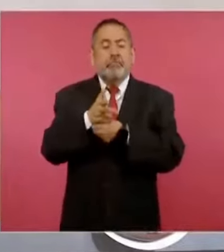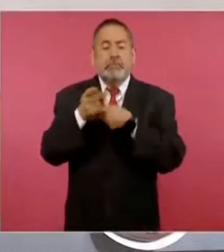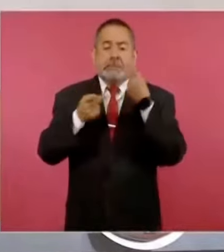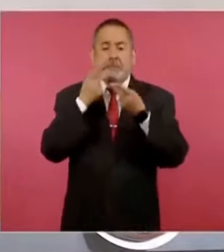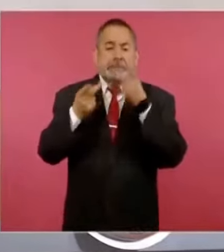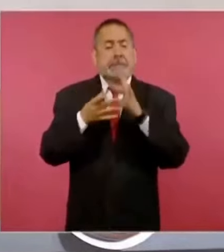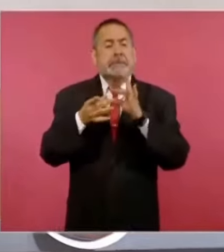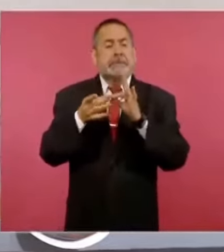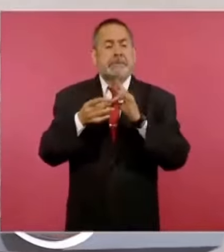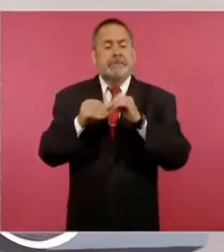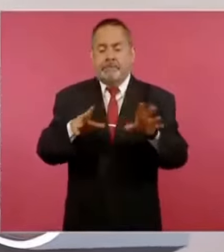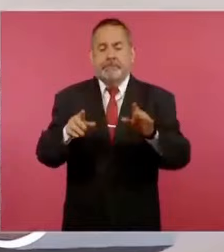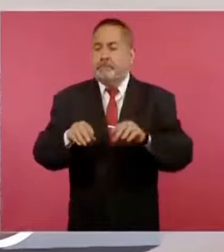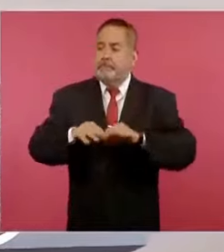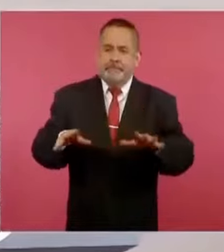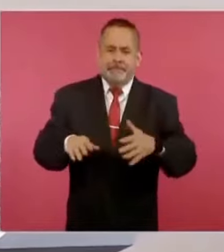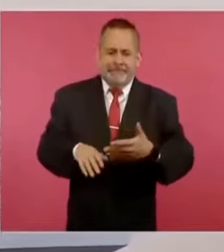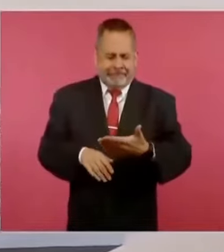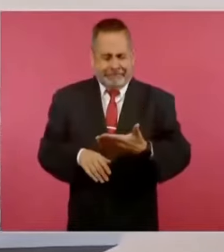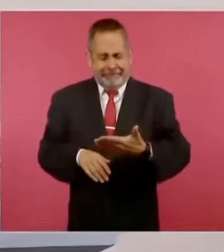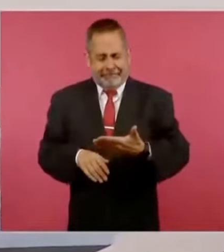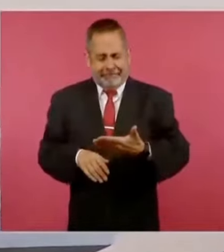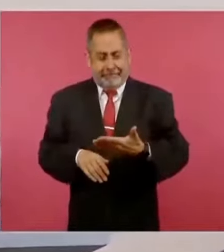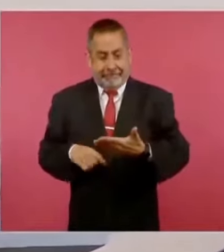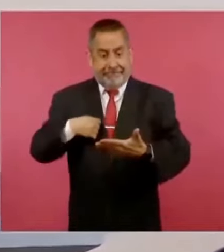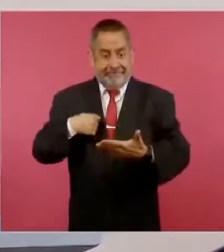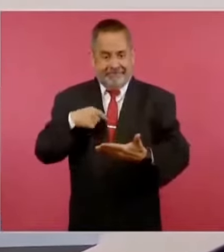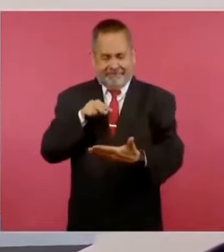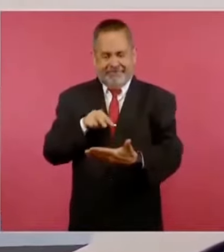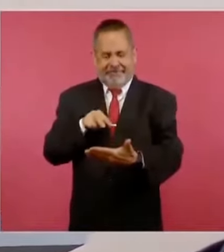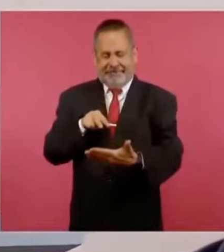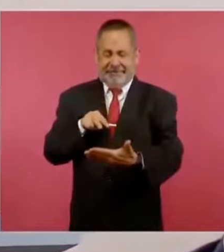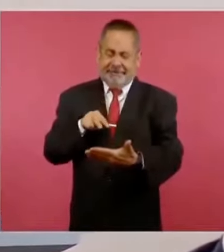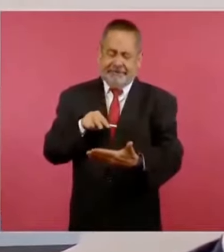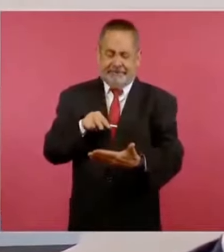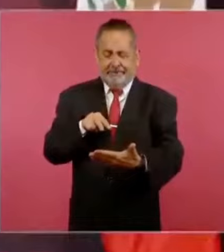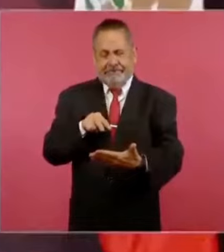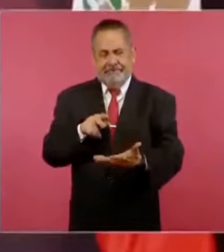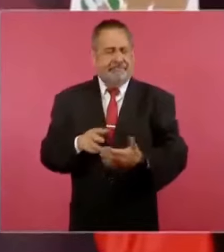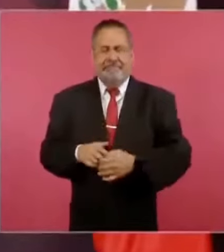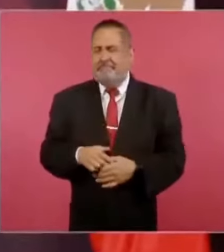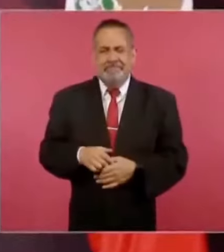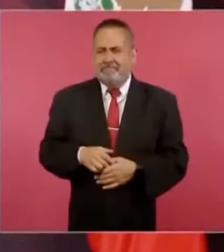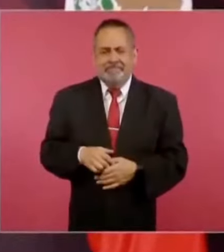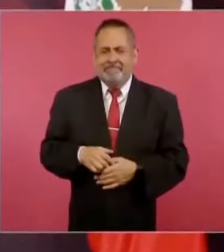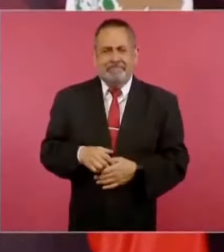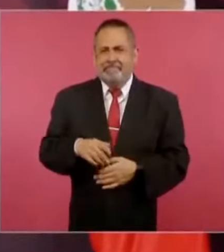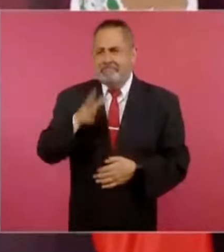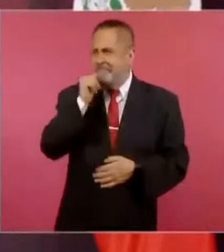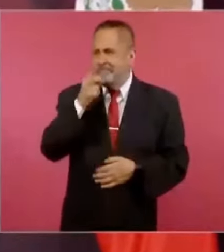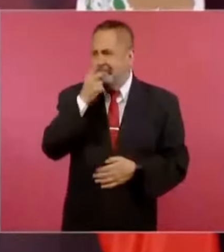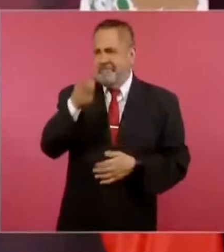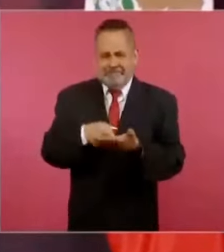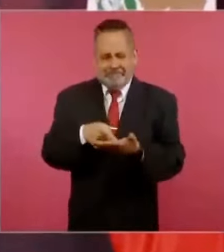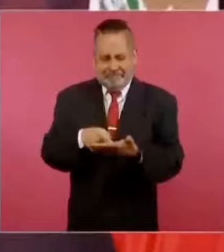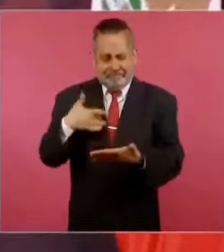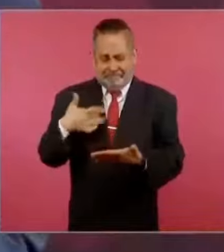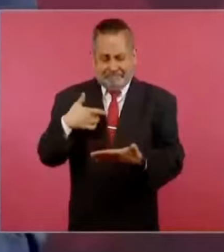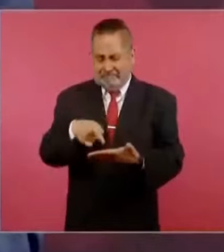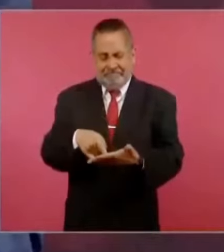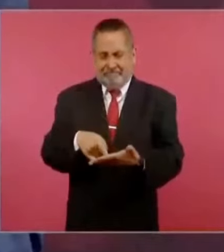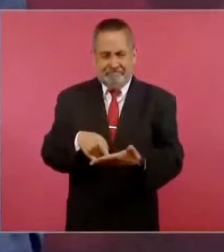para un mensaje, y lo veía yo, no, pues esto no lo voy a poder decir,